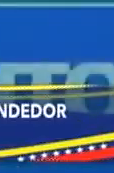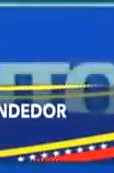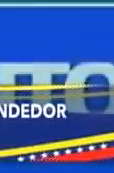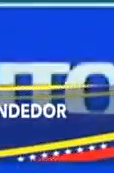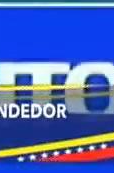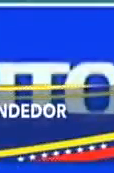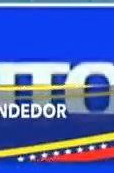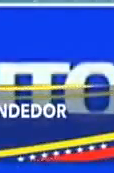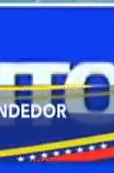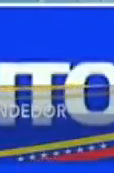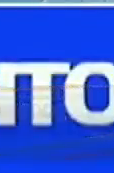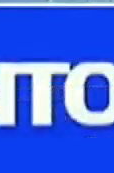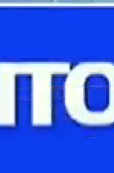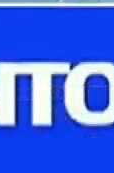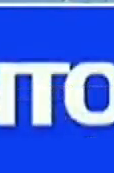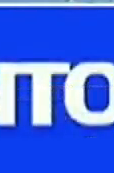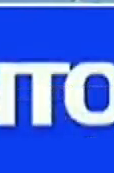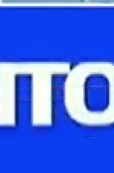Precisamente